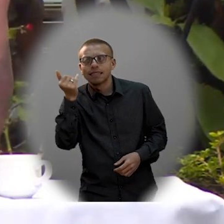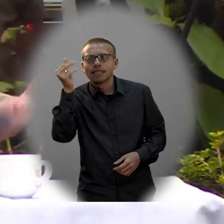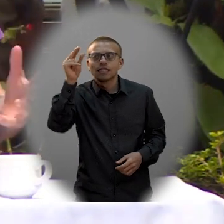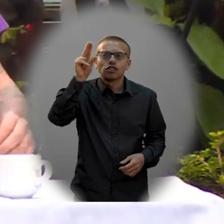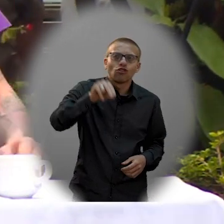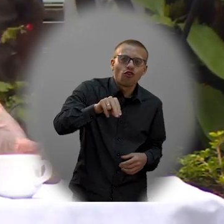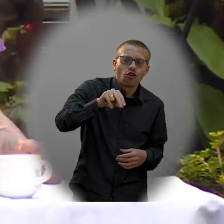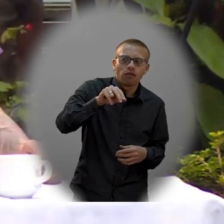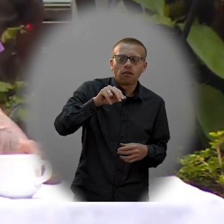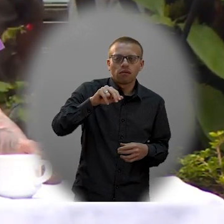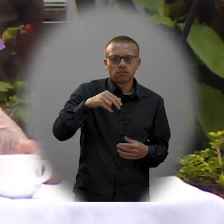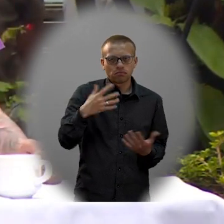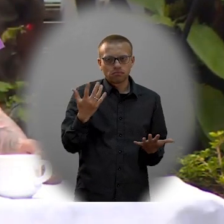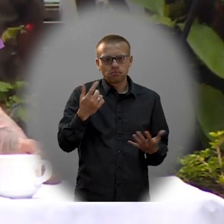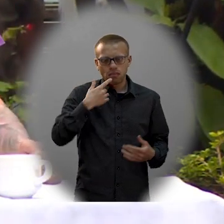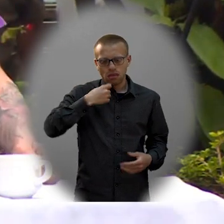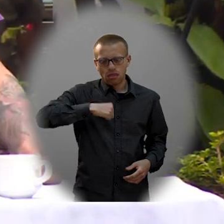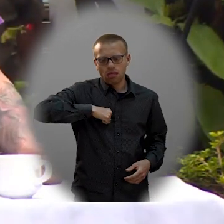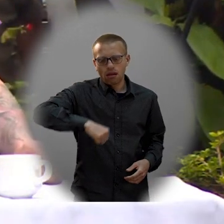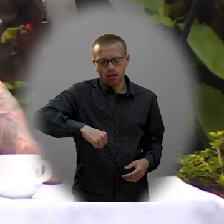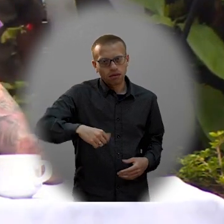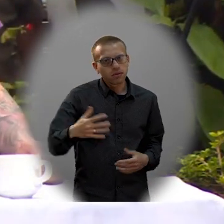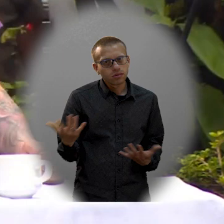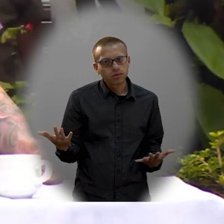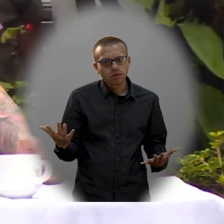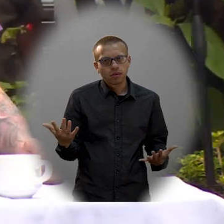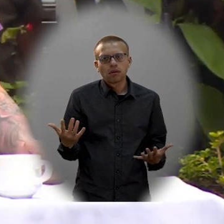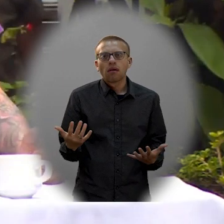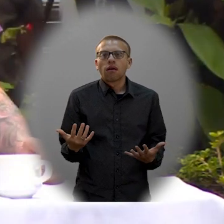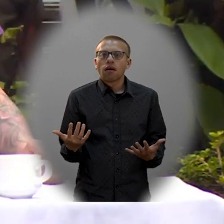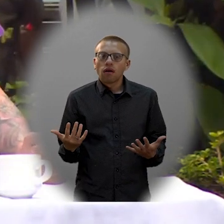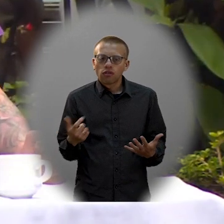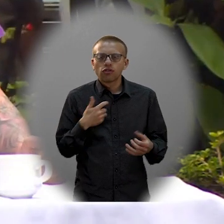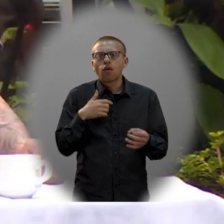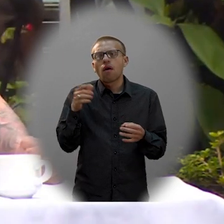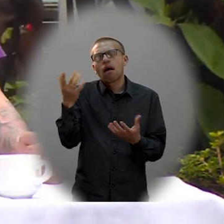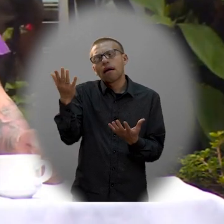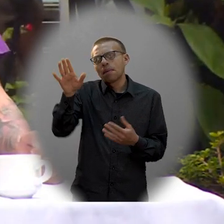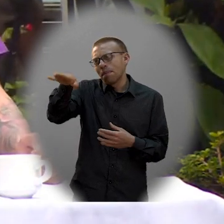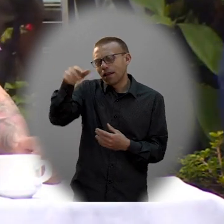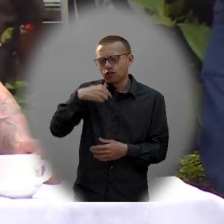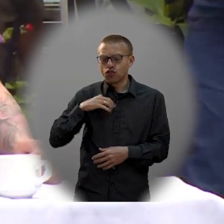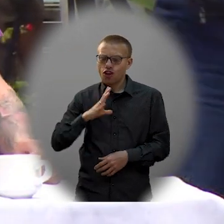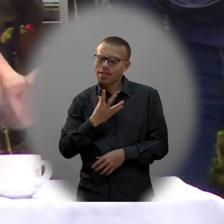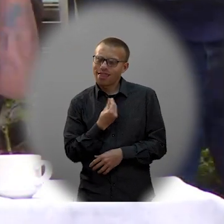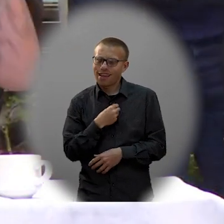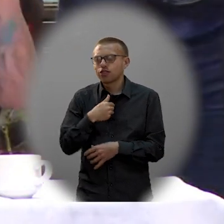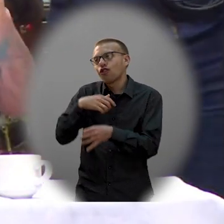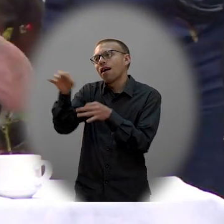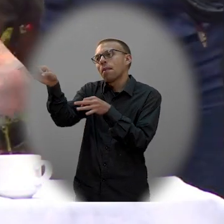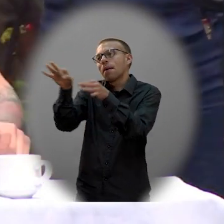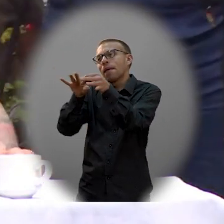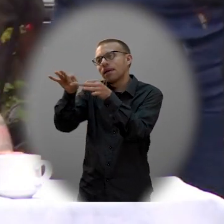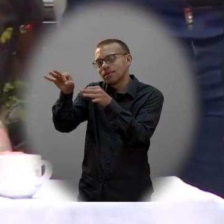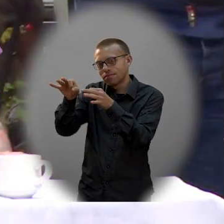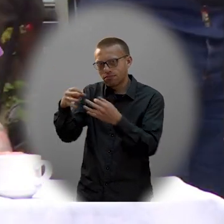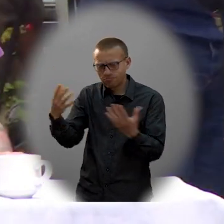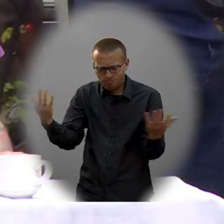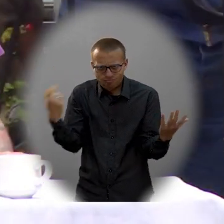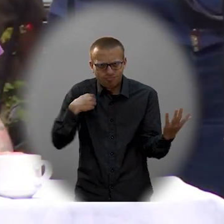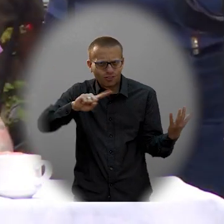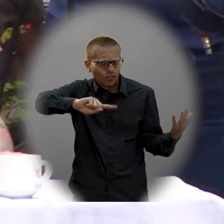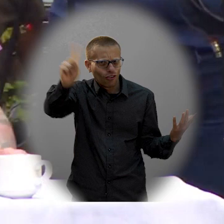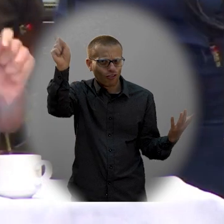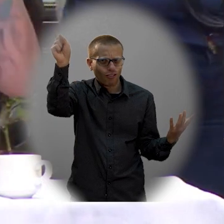Tenemos derecho de existir y no tenemos por qué explicarle a nadie nada, porque uno de los privilegios de las